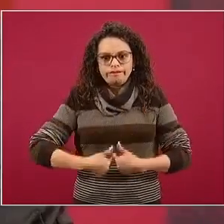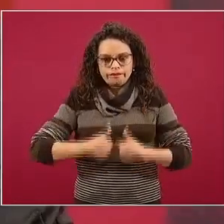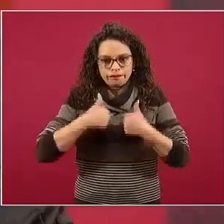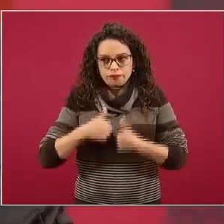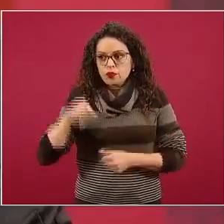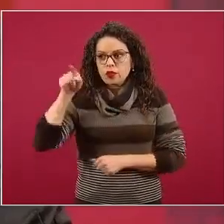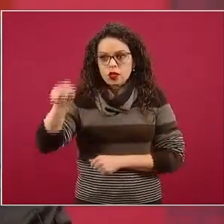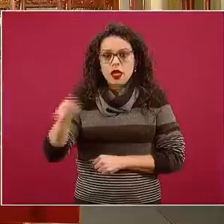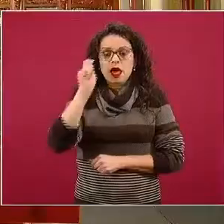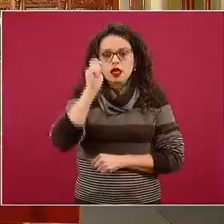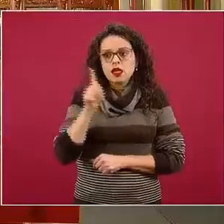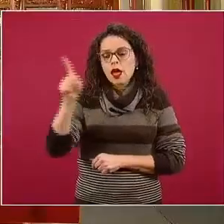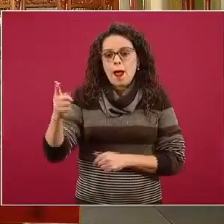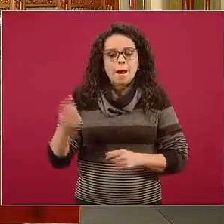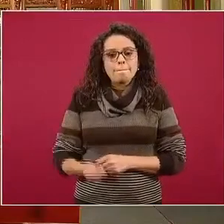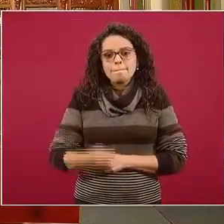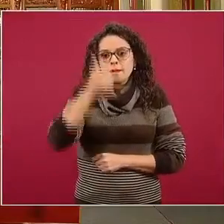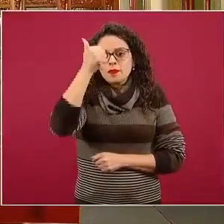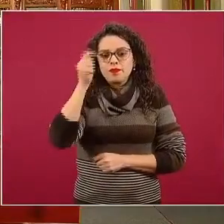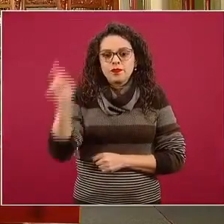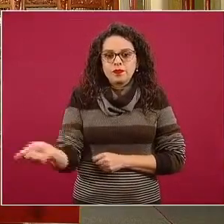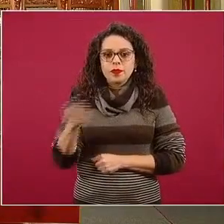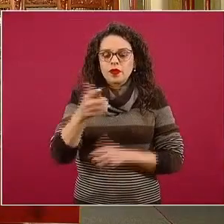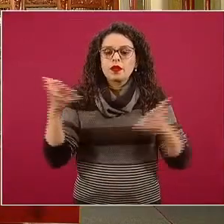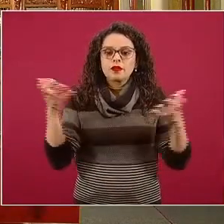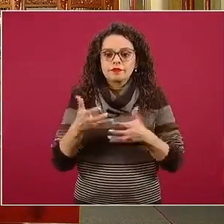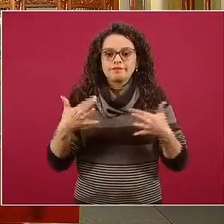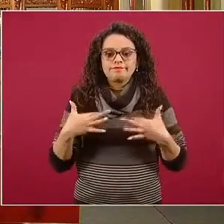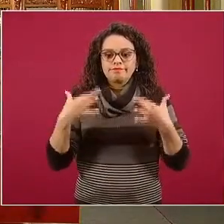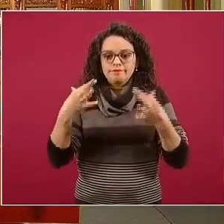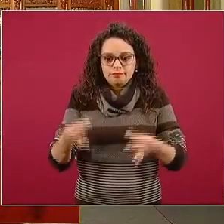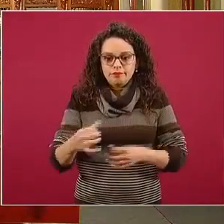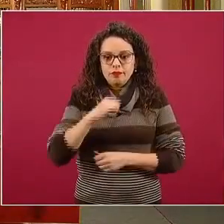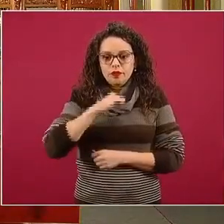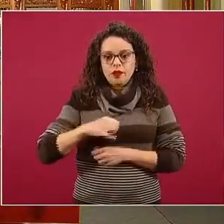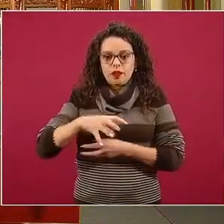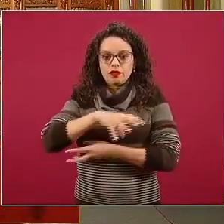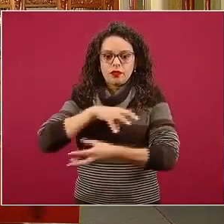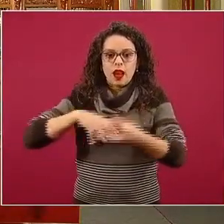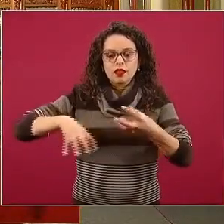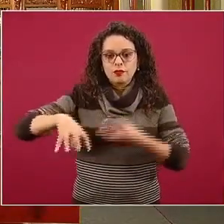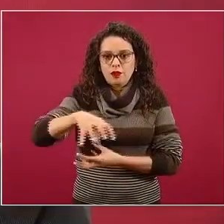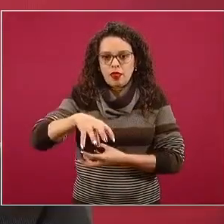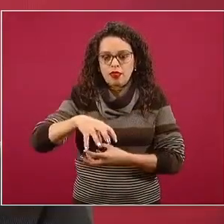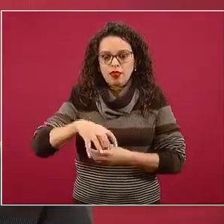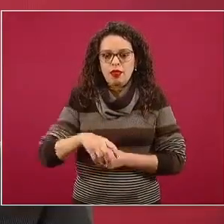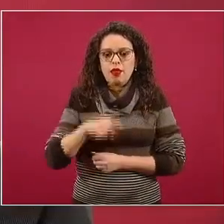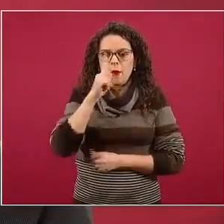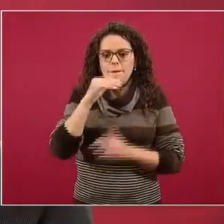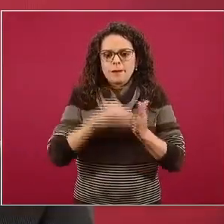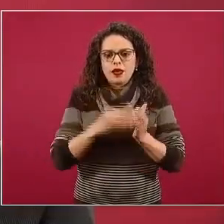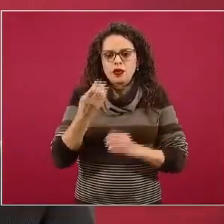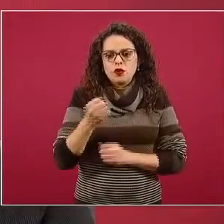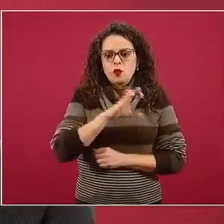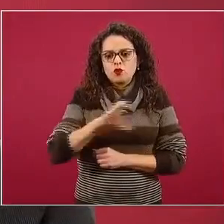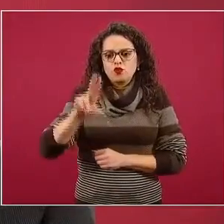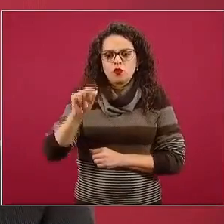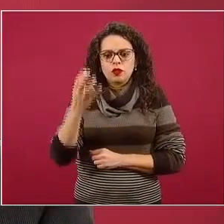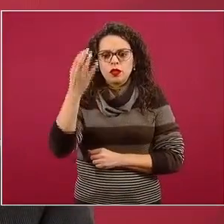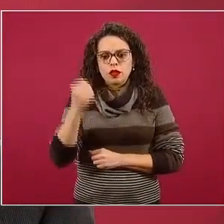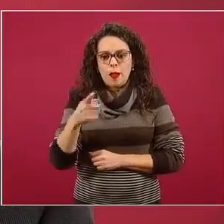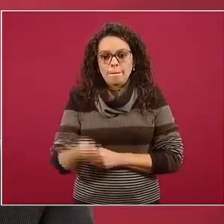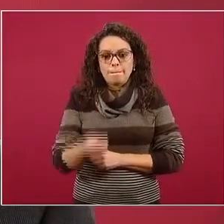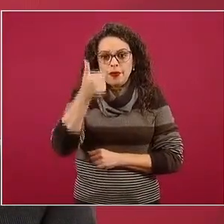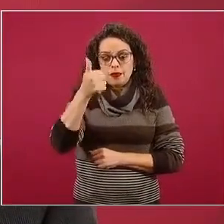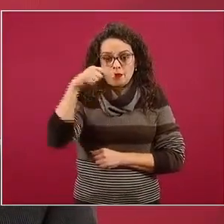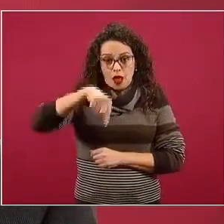del trasplante pulmonar en México y en el mundo. Participó en el primer trasplante en 1989, primer